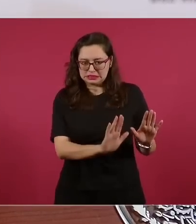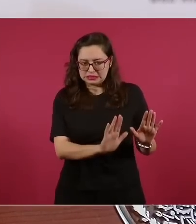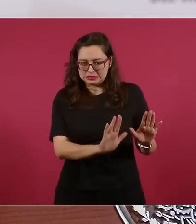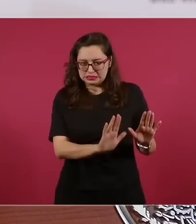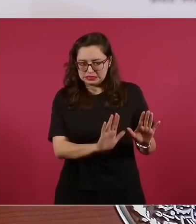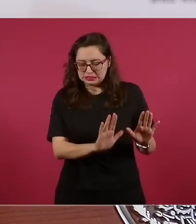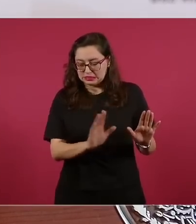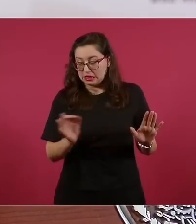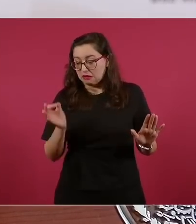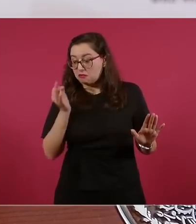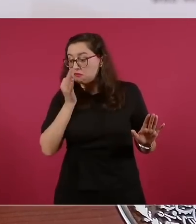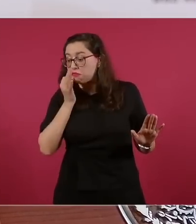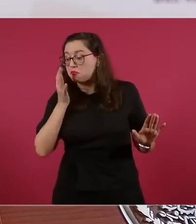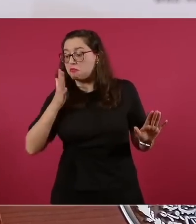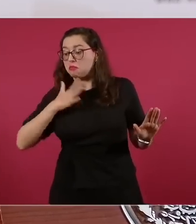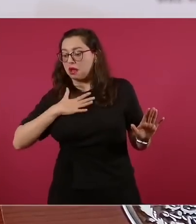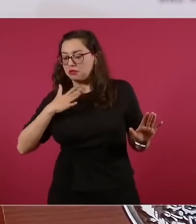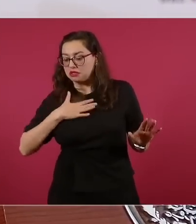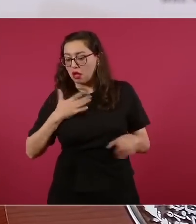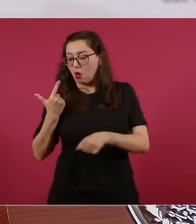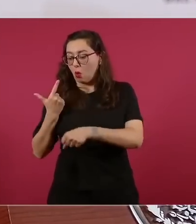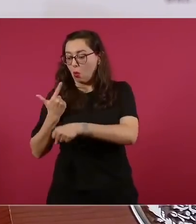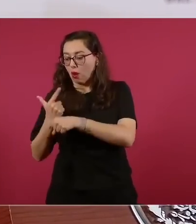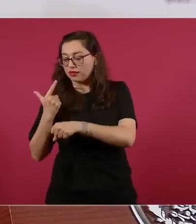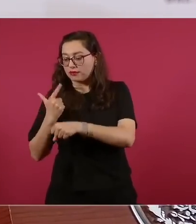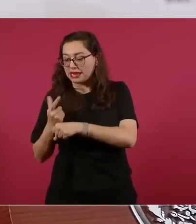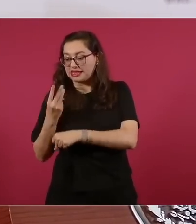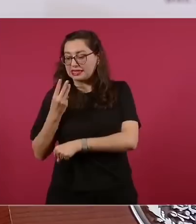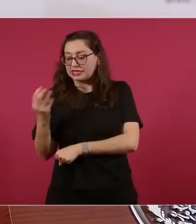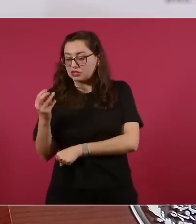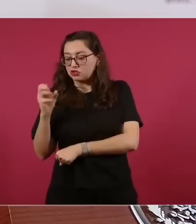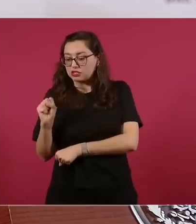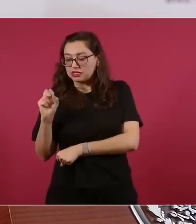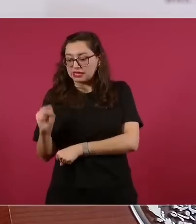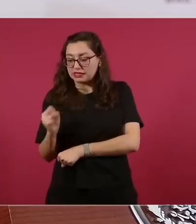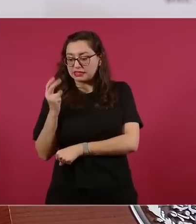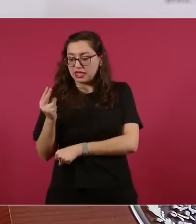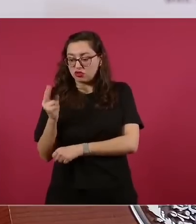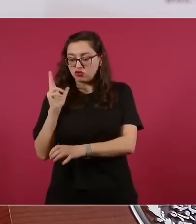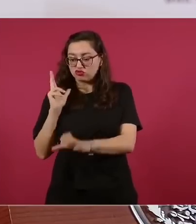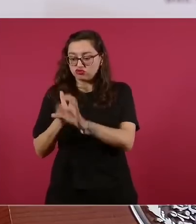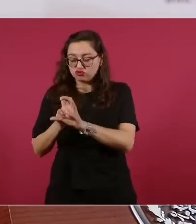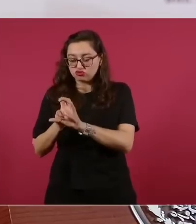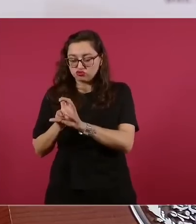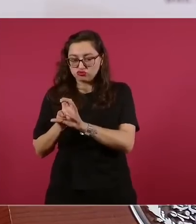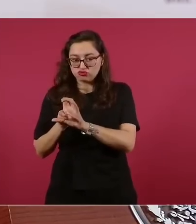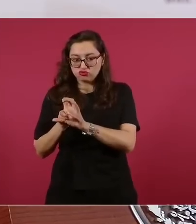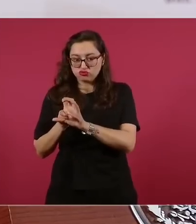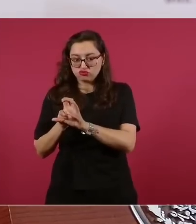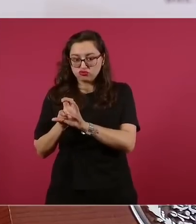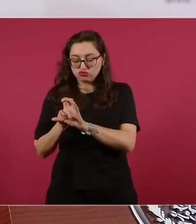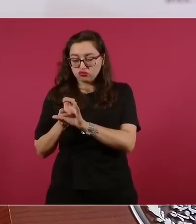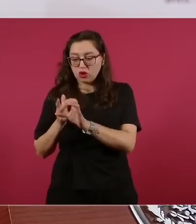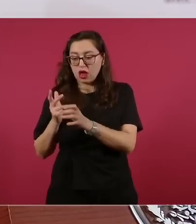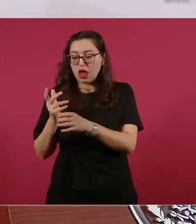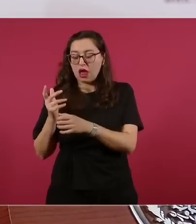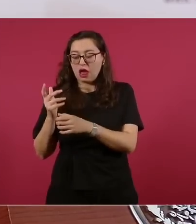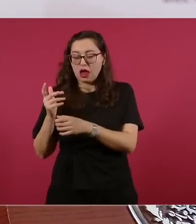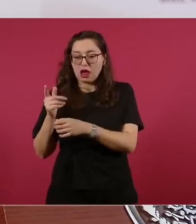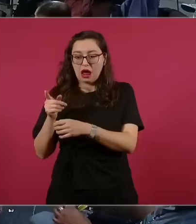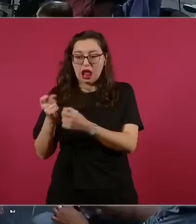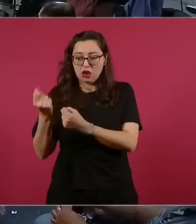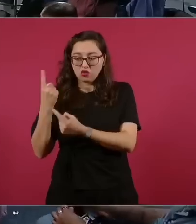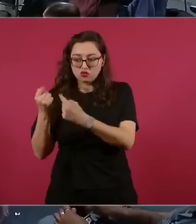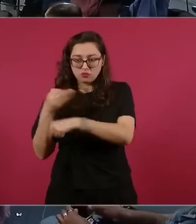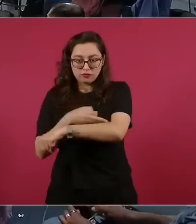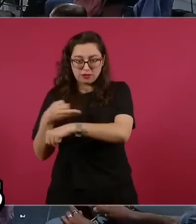y hay 262 albergados y 100 con familiares en Guatemala. Eso es